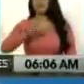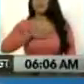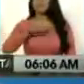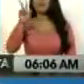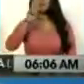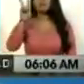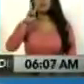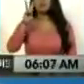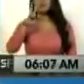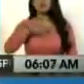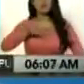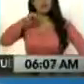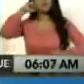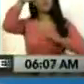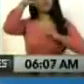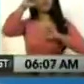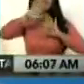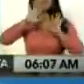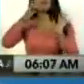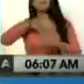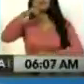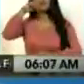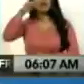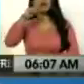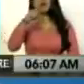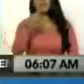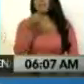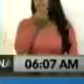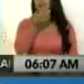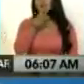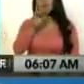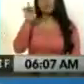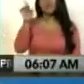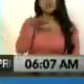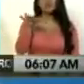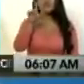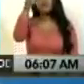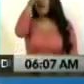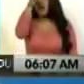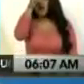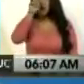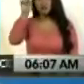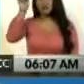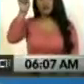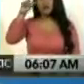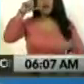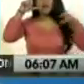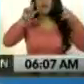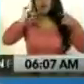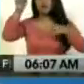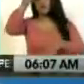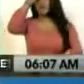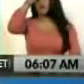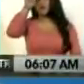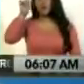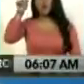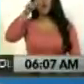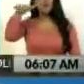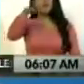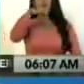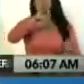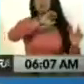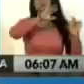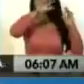es indestructible. Estupendo. En el estado Falcón, esta fotografía, el pueblo se